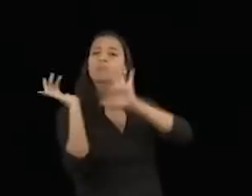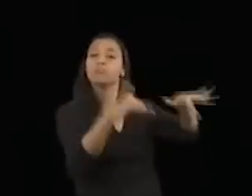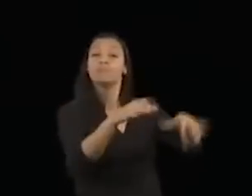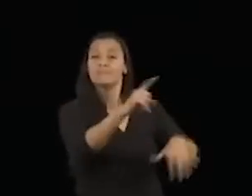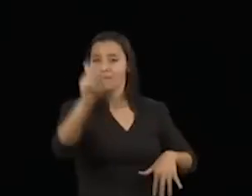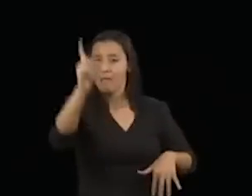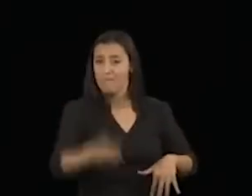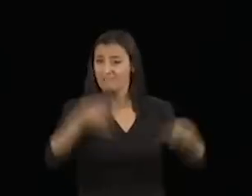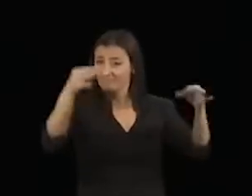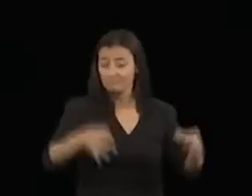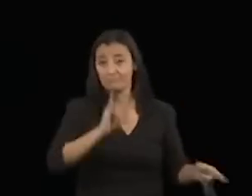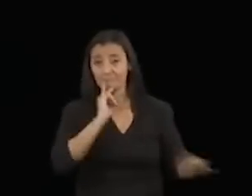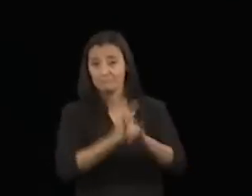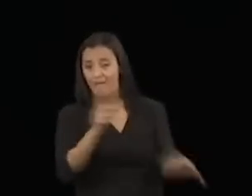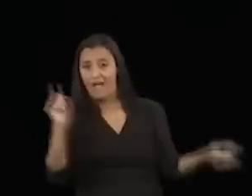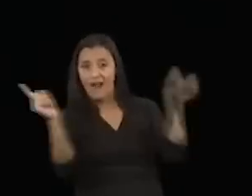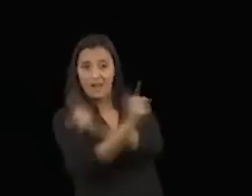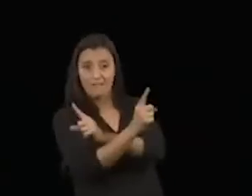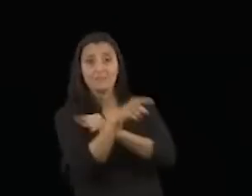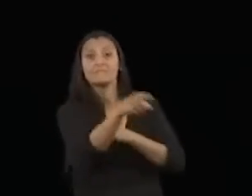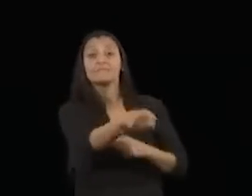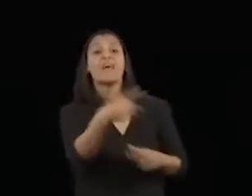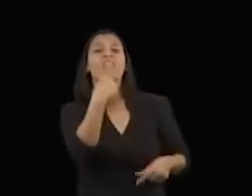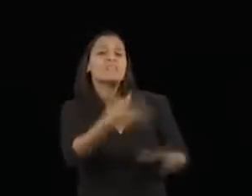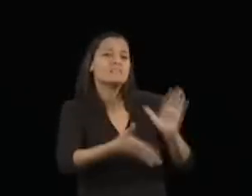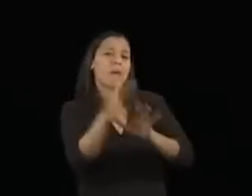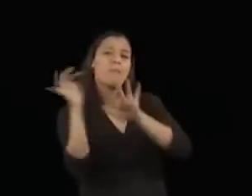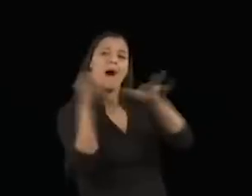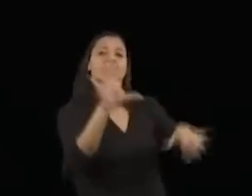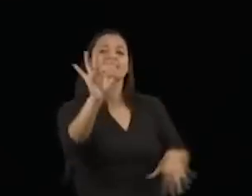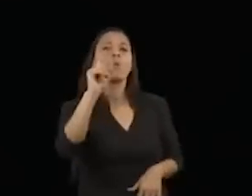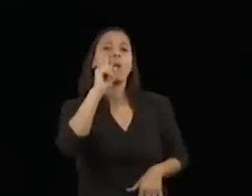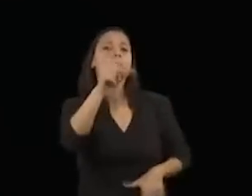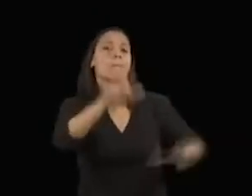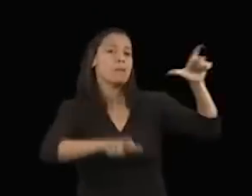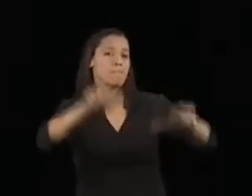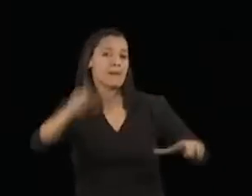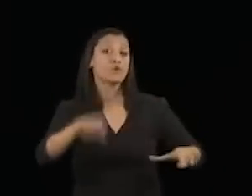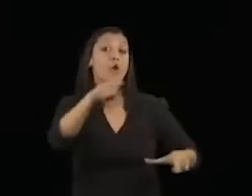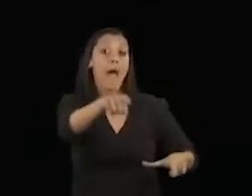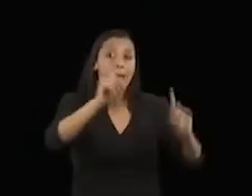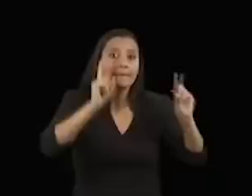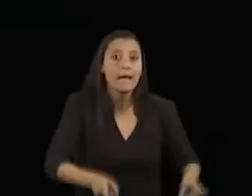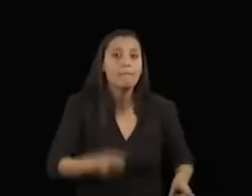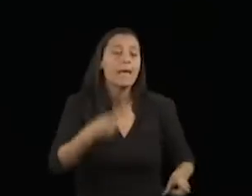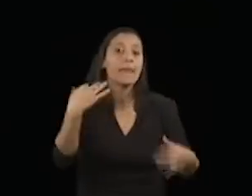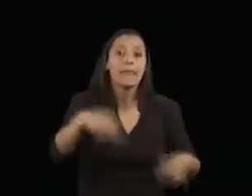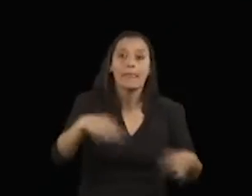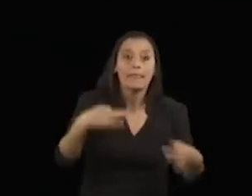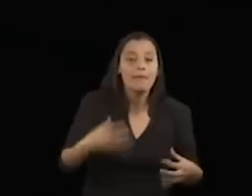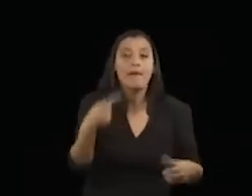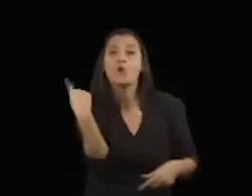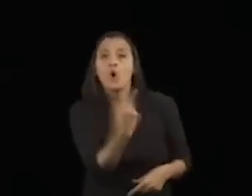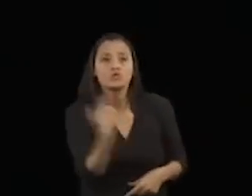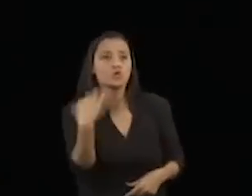que superar una prueba enorme que era, digamos, que no nos ganaran la calle.